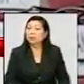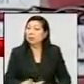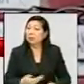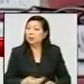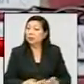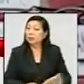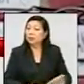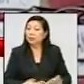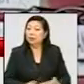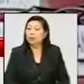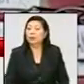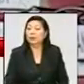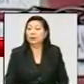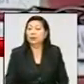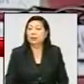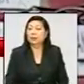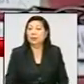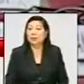documento,